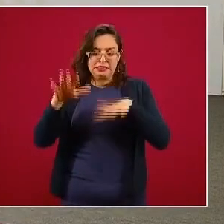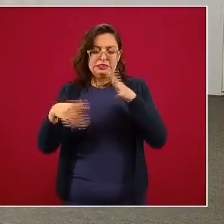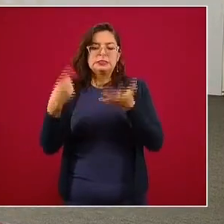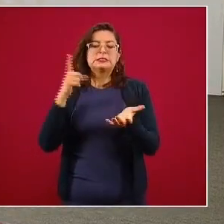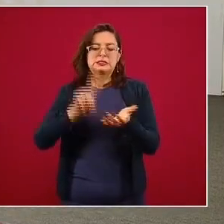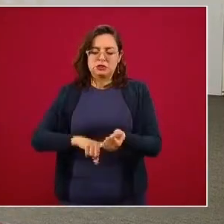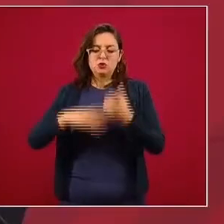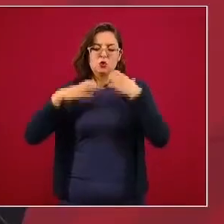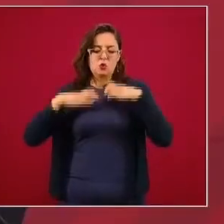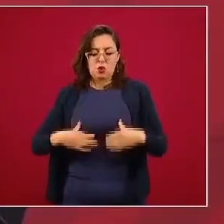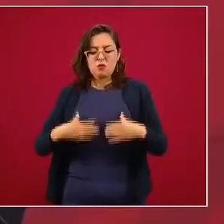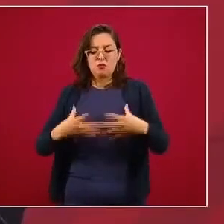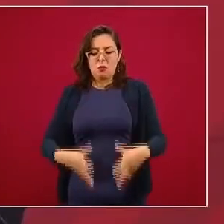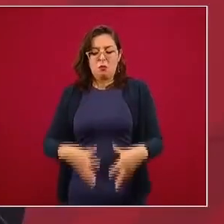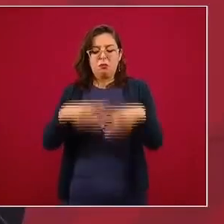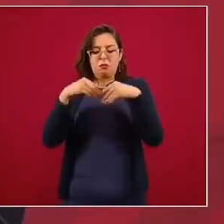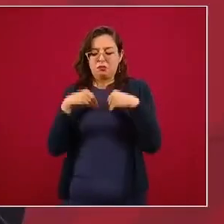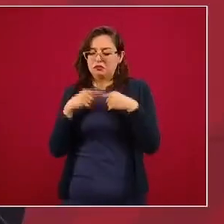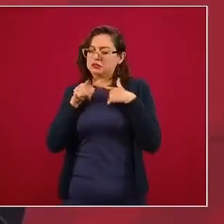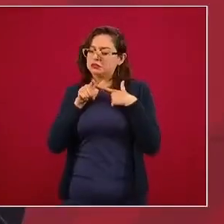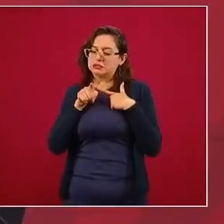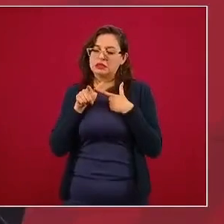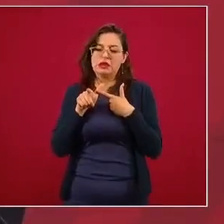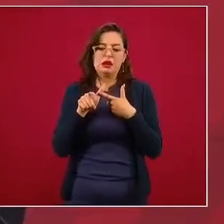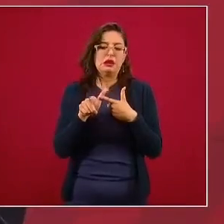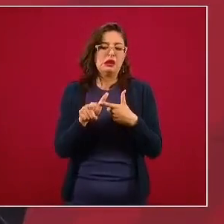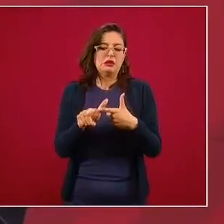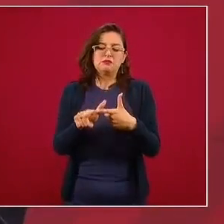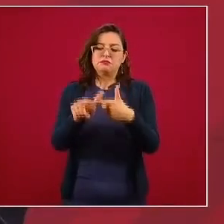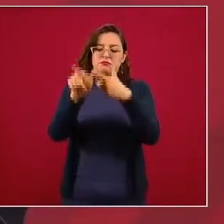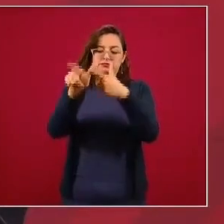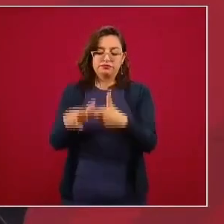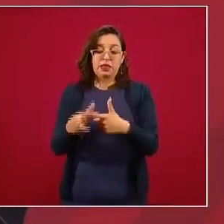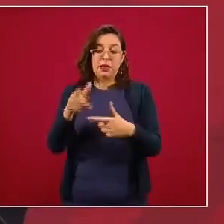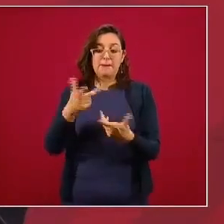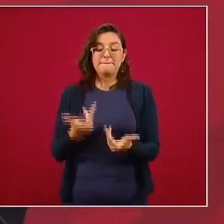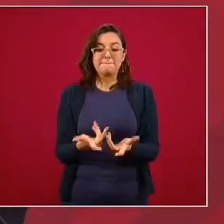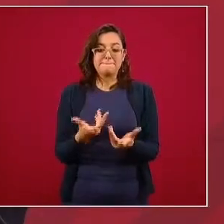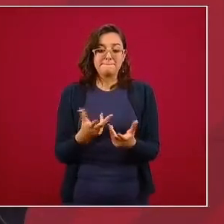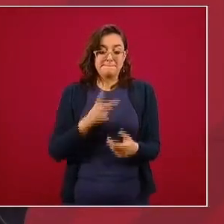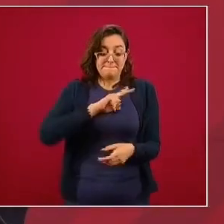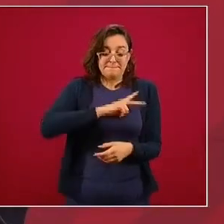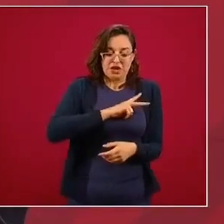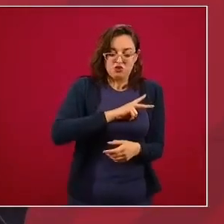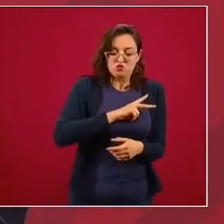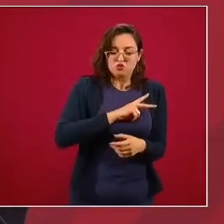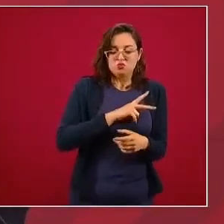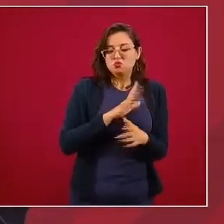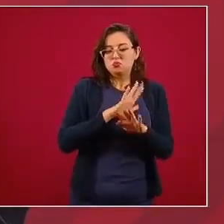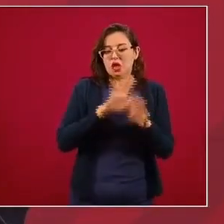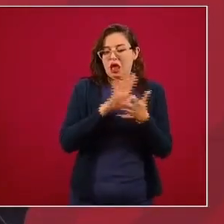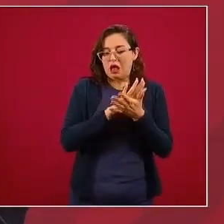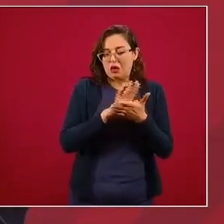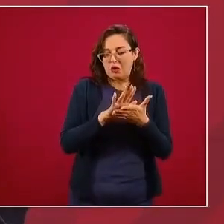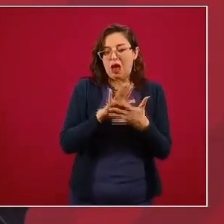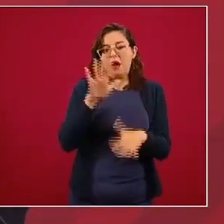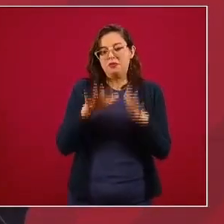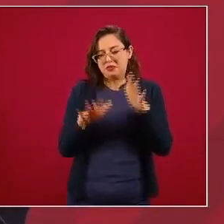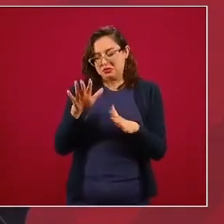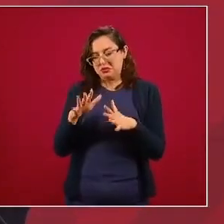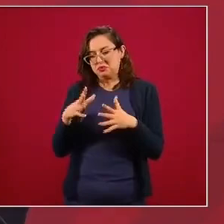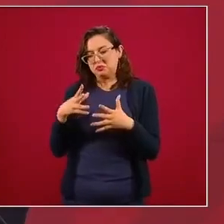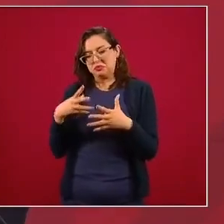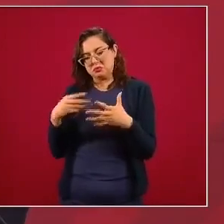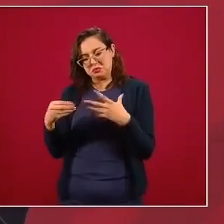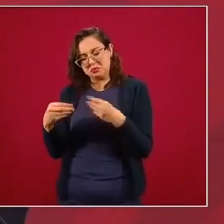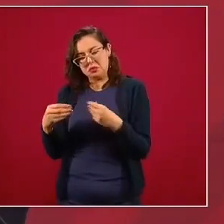los tejidos por un tiempo más largo de lo que se queda el virus activo. Entonces, aunque de inicio